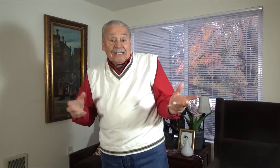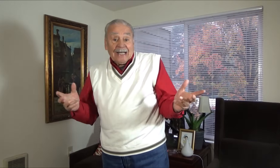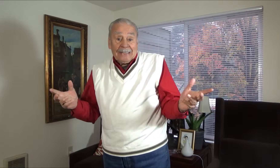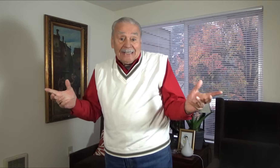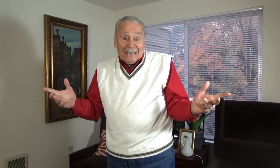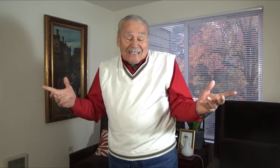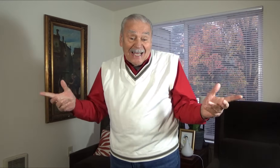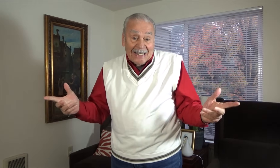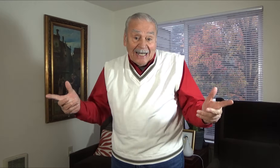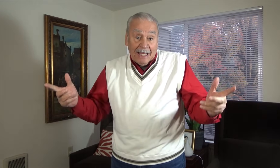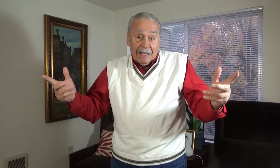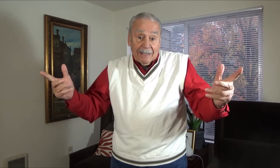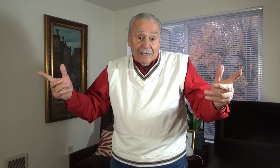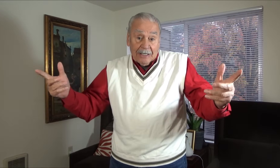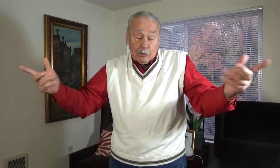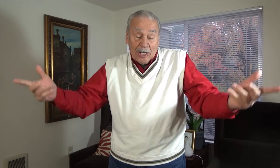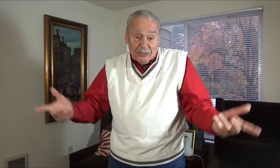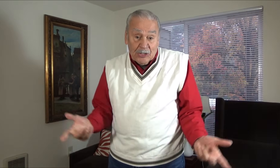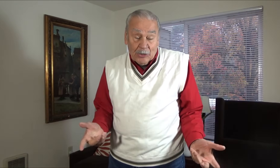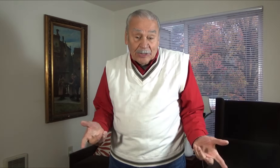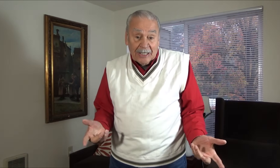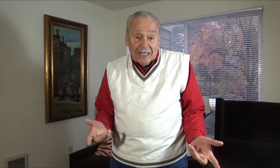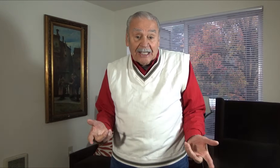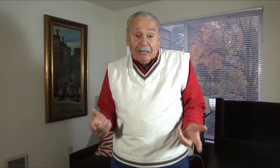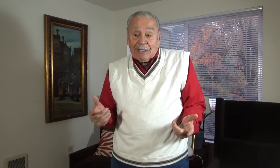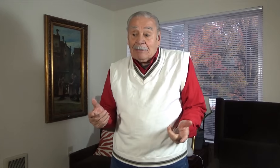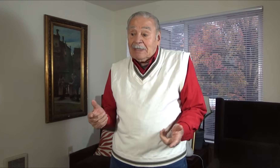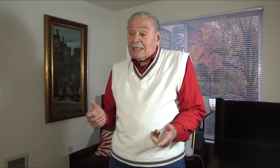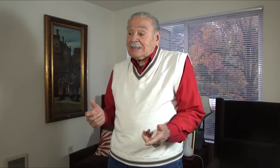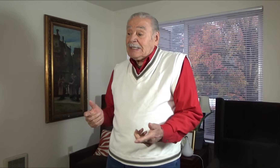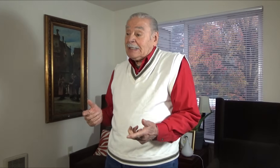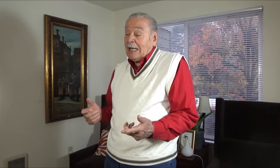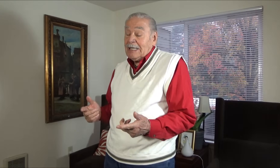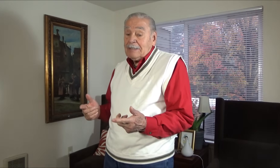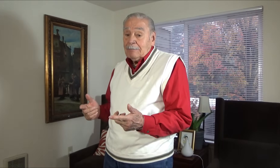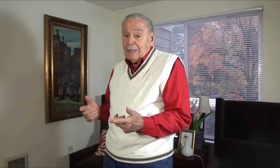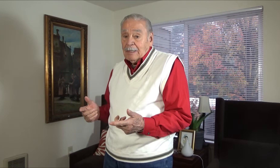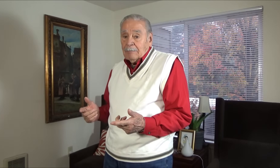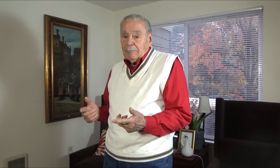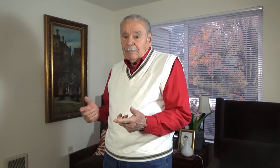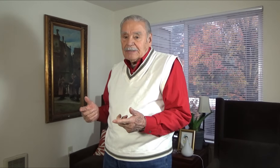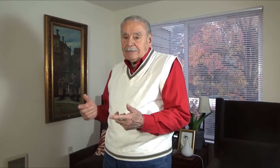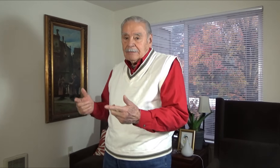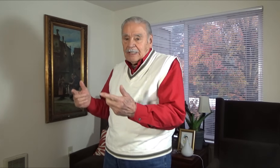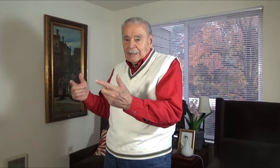que van a mercantilizar la educación, que van a